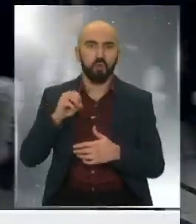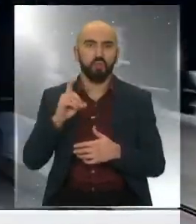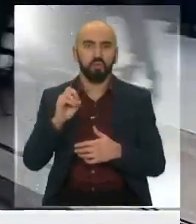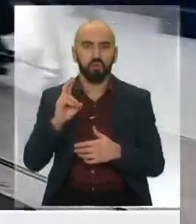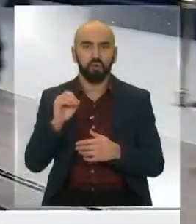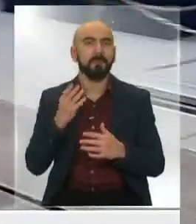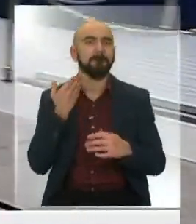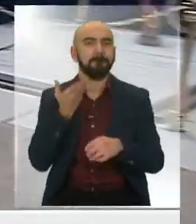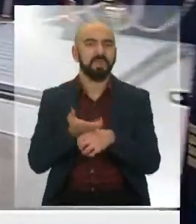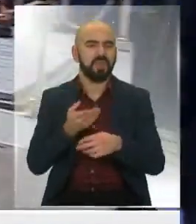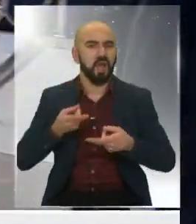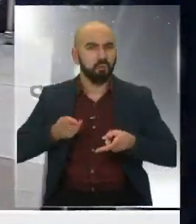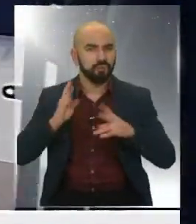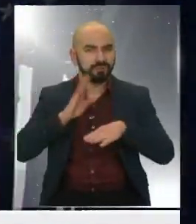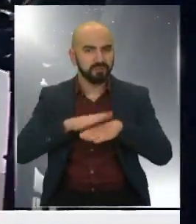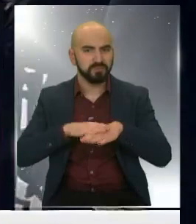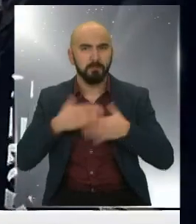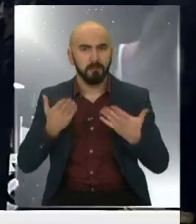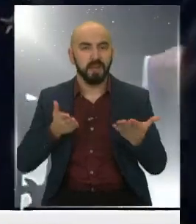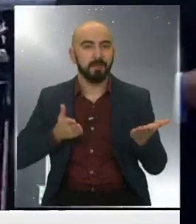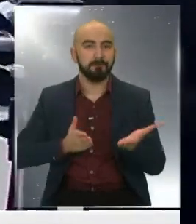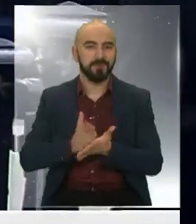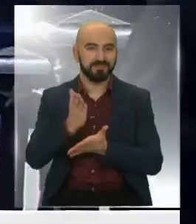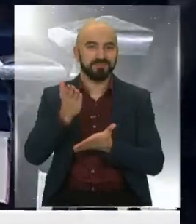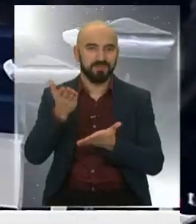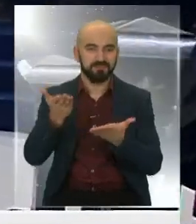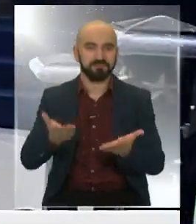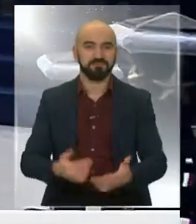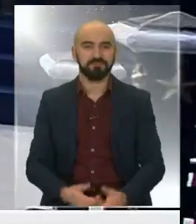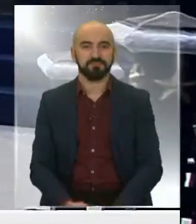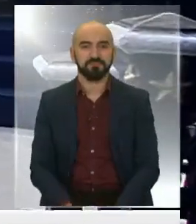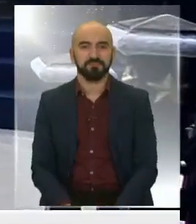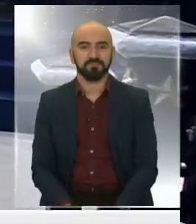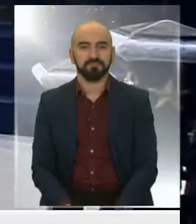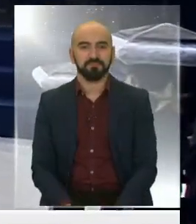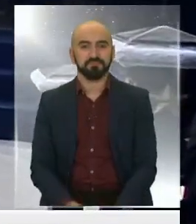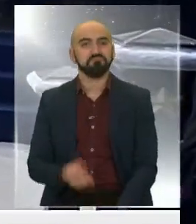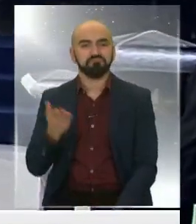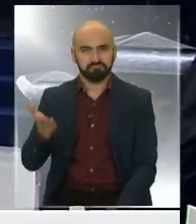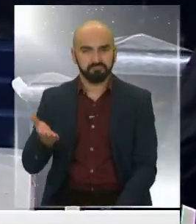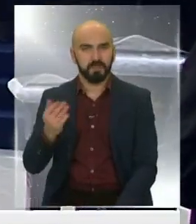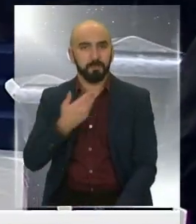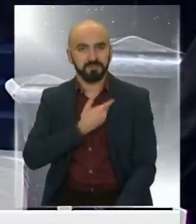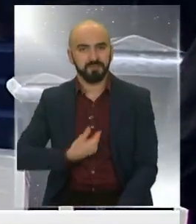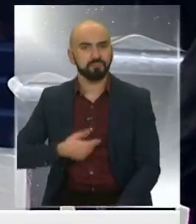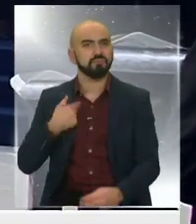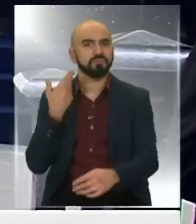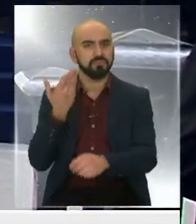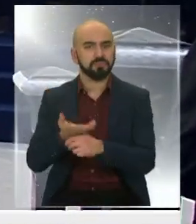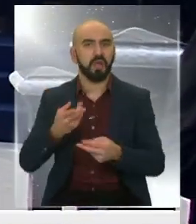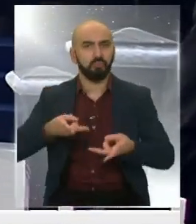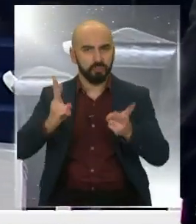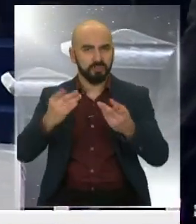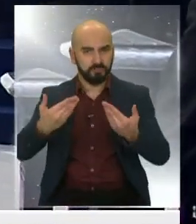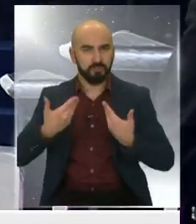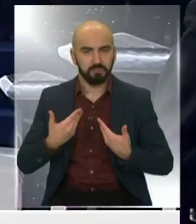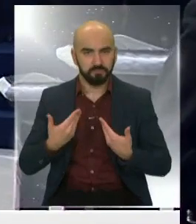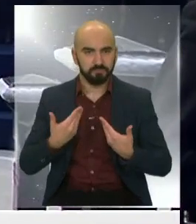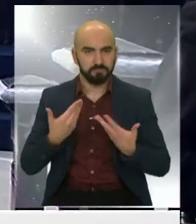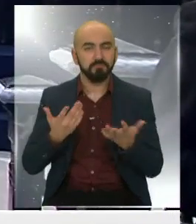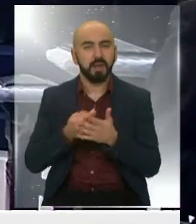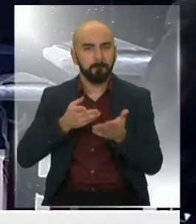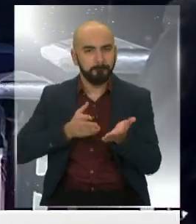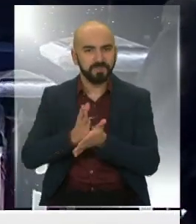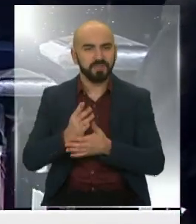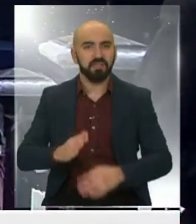la autorización para dar inicio al desfile de honor. Señor presidente, solicito su autorización para dar